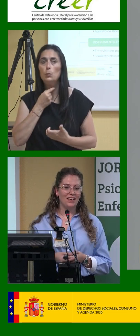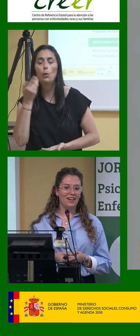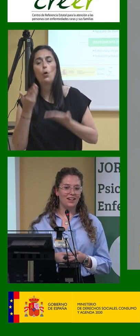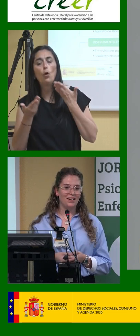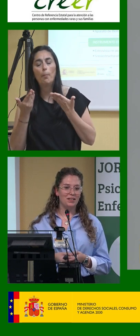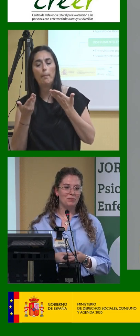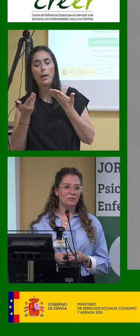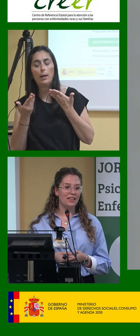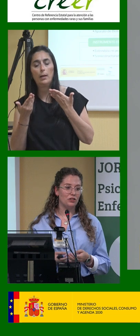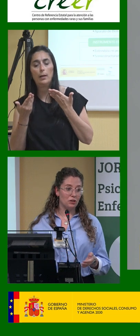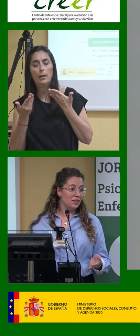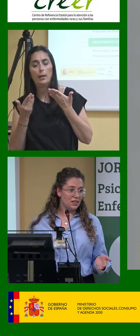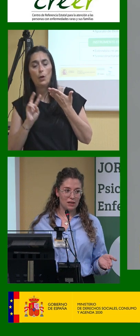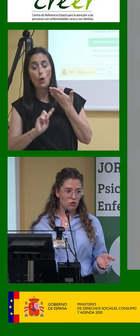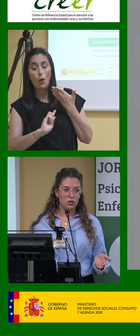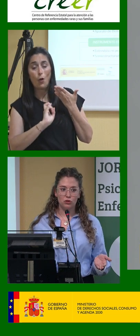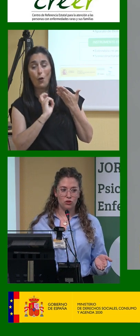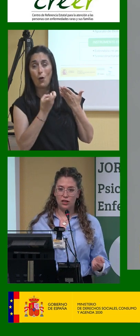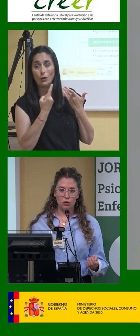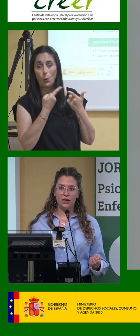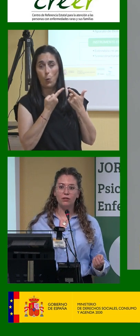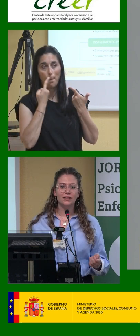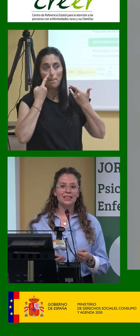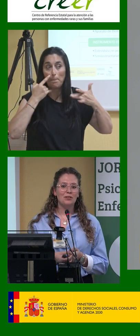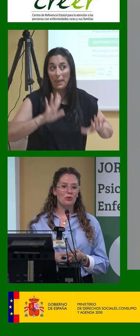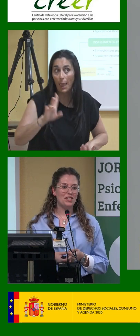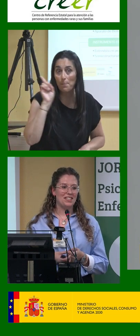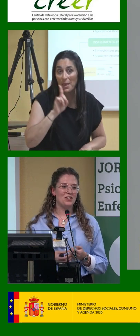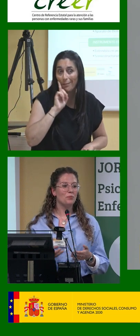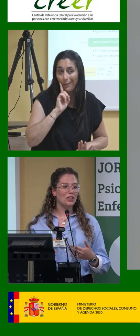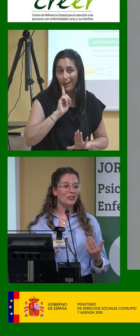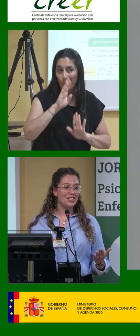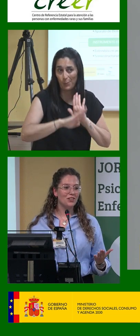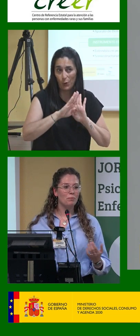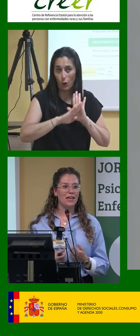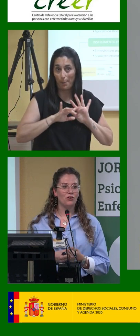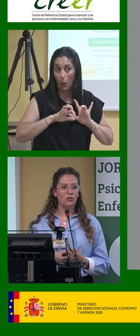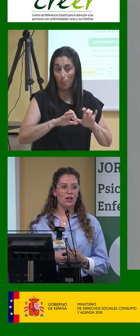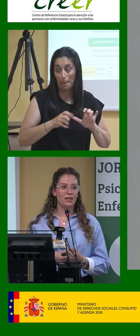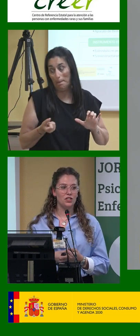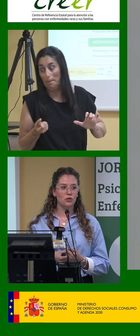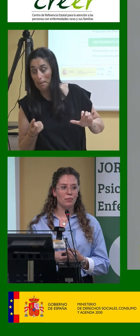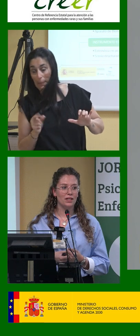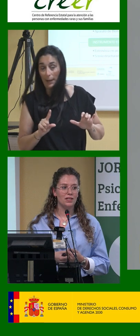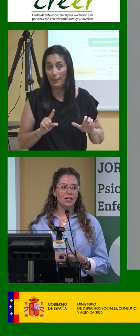con el detector de mentiras que hemos visto todos en El Hormiguero. Pues es un poquito eso, pero